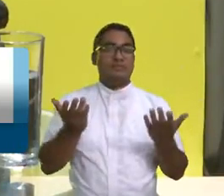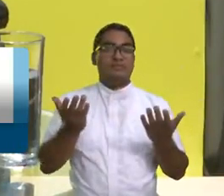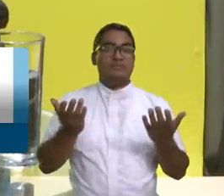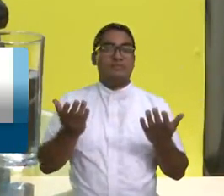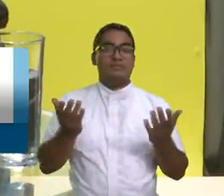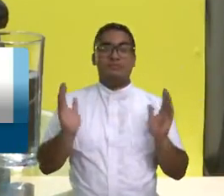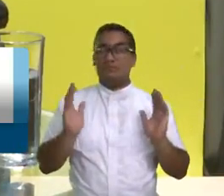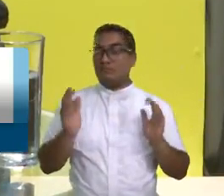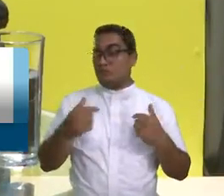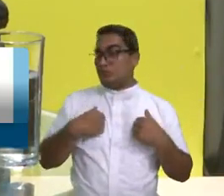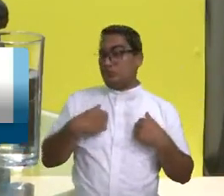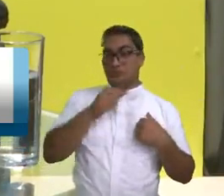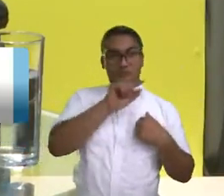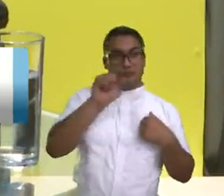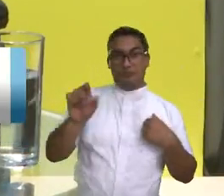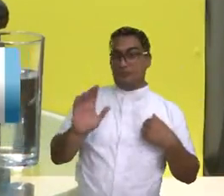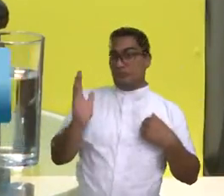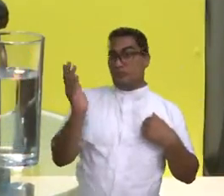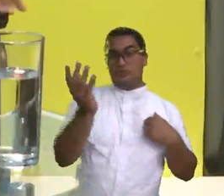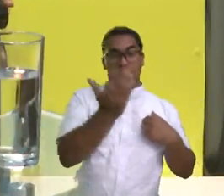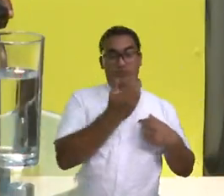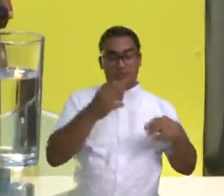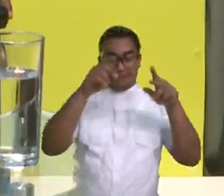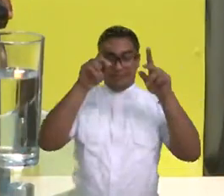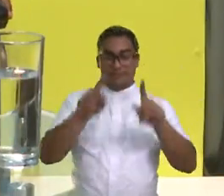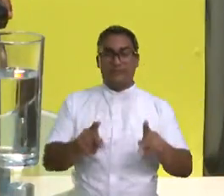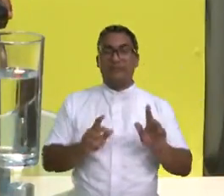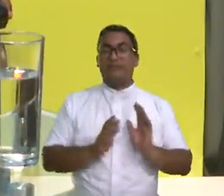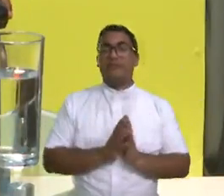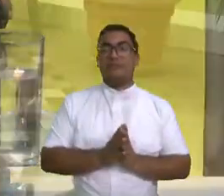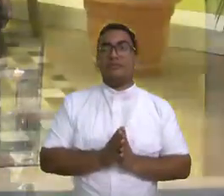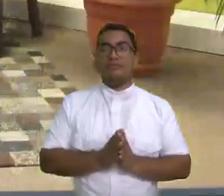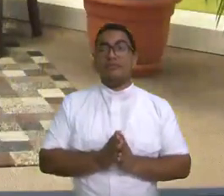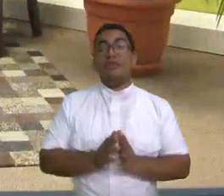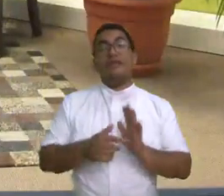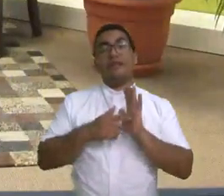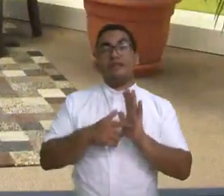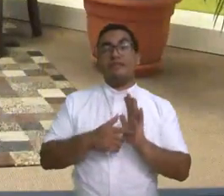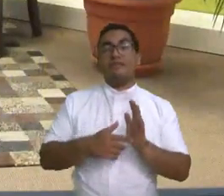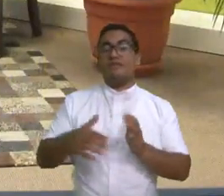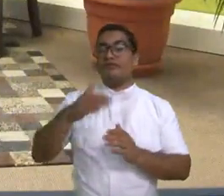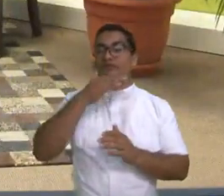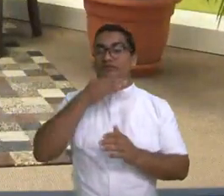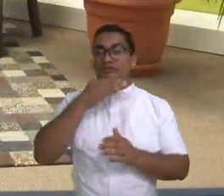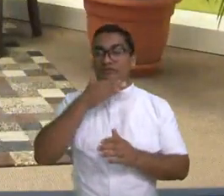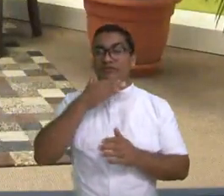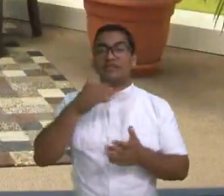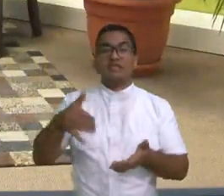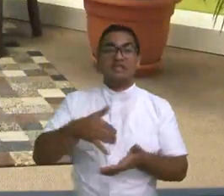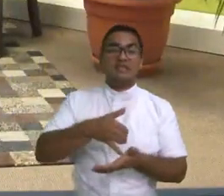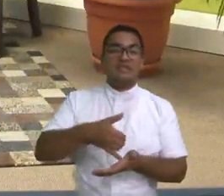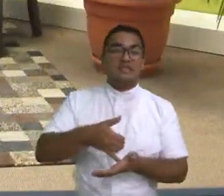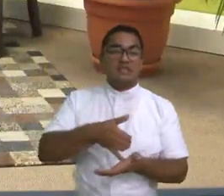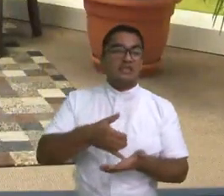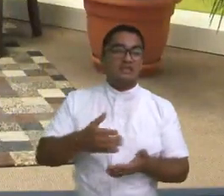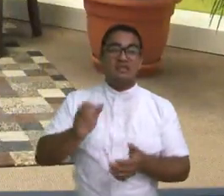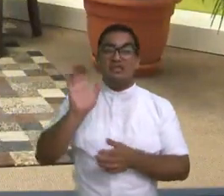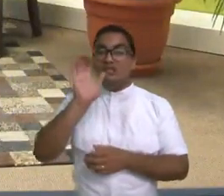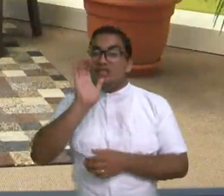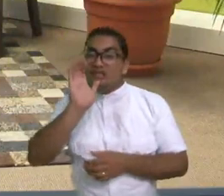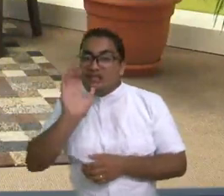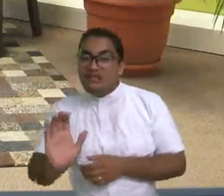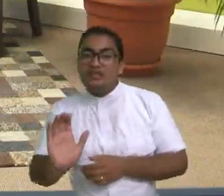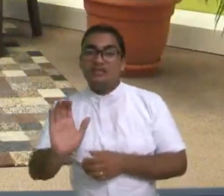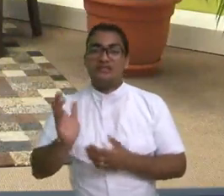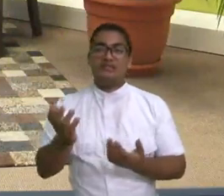mira esto. Sí, en general todos, ¿verdad? Pero hay grupos vulnerables, ¿no? Van por los niños. Nosotros los niños